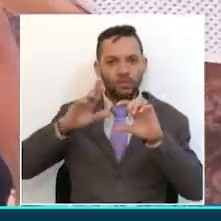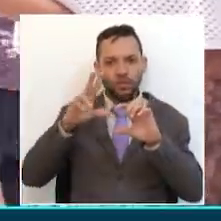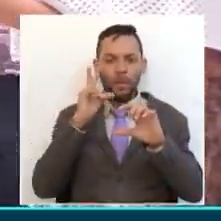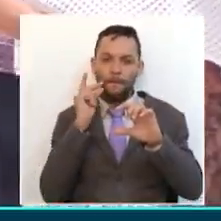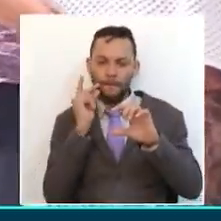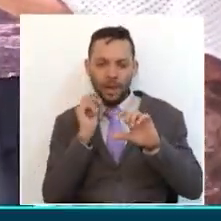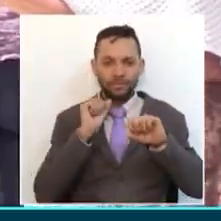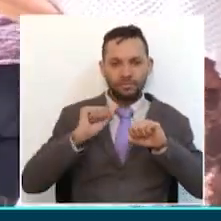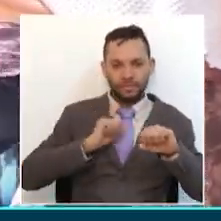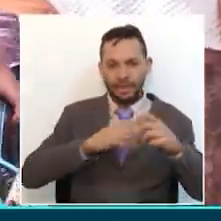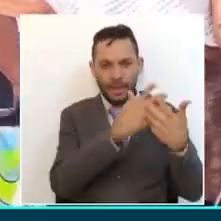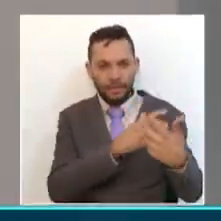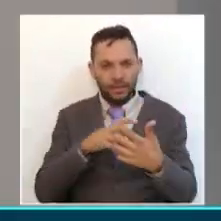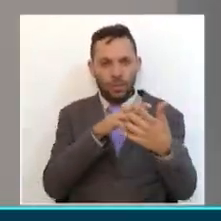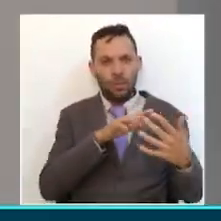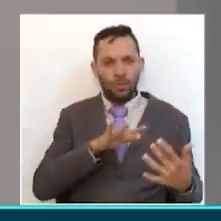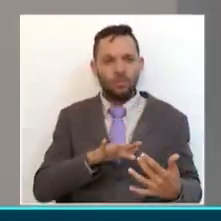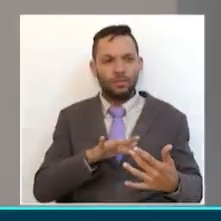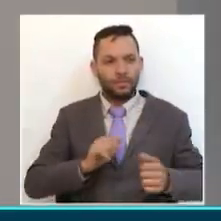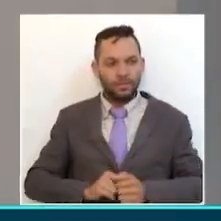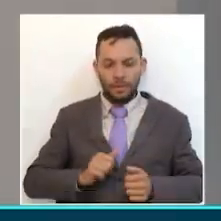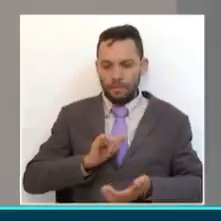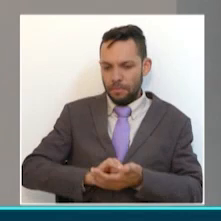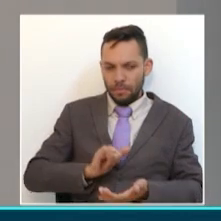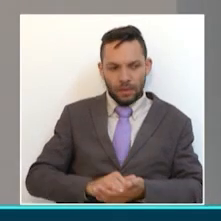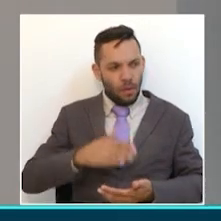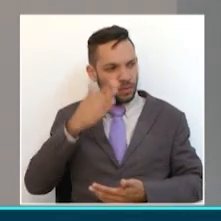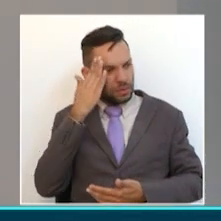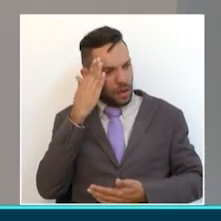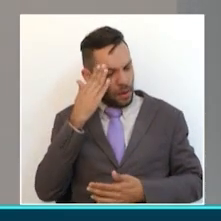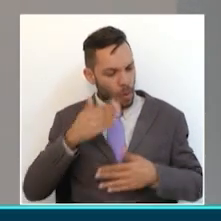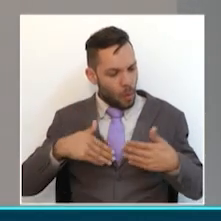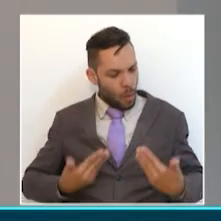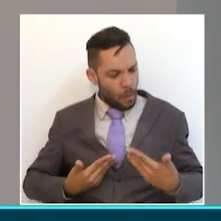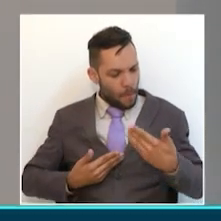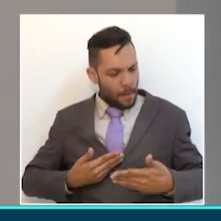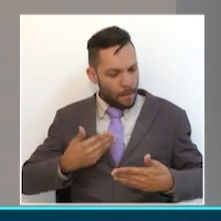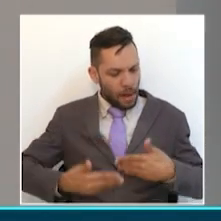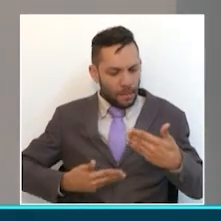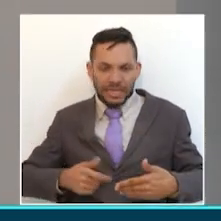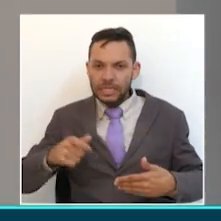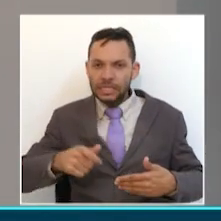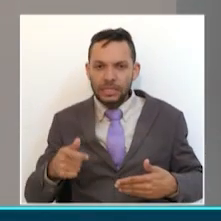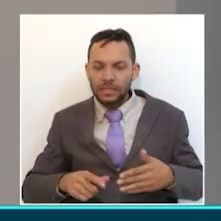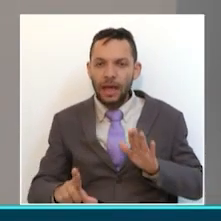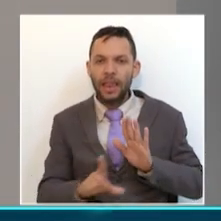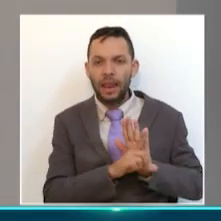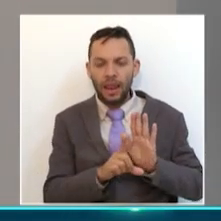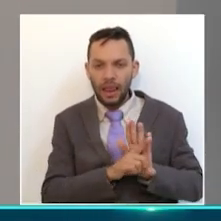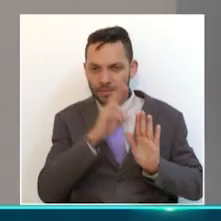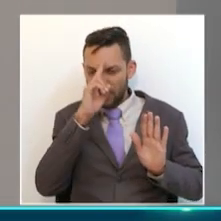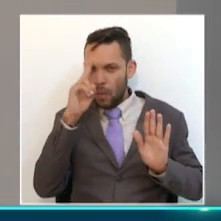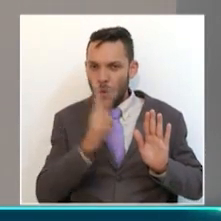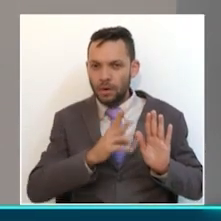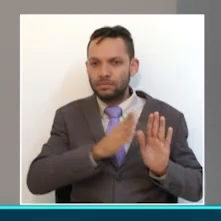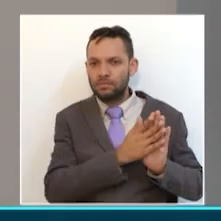intervienen varias empresas y organismos. Para poder saber cuál es el paso a paso en el cumplimiento de los requisitos de ley y poder generar